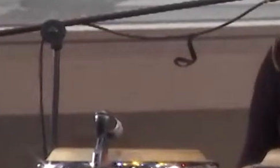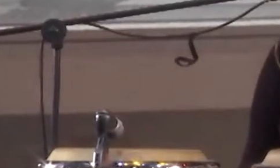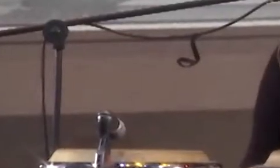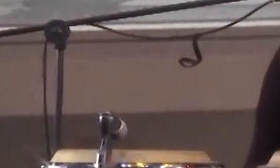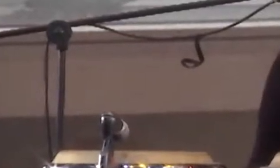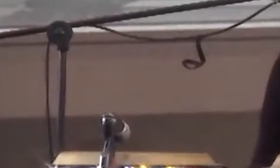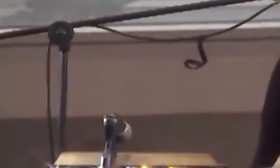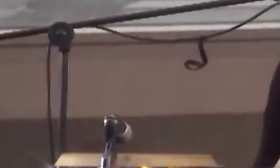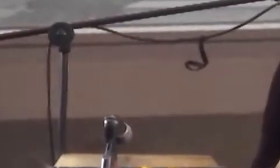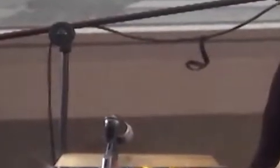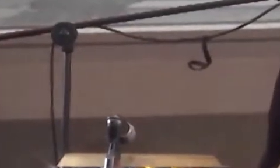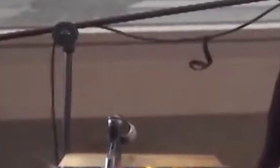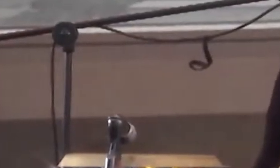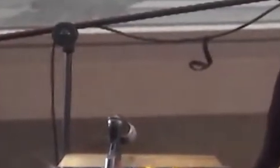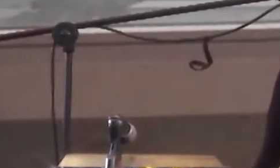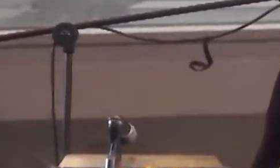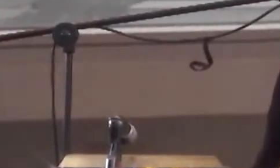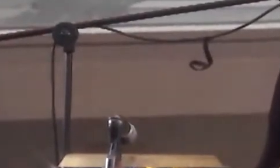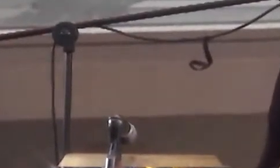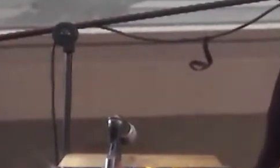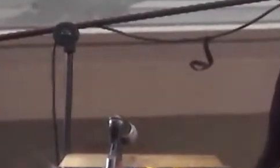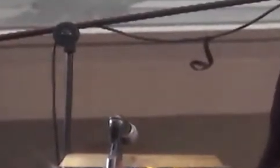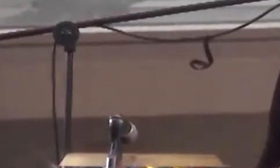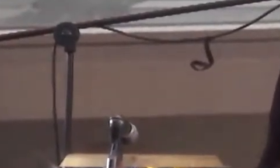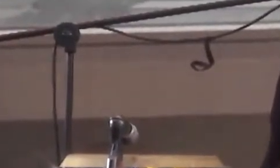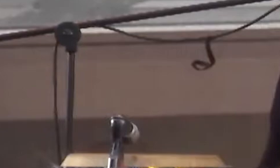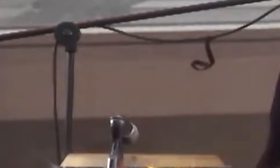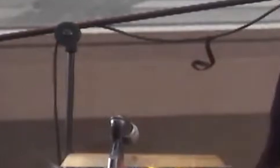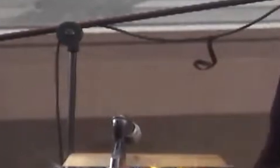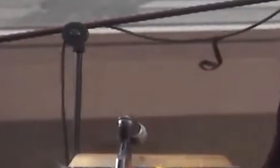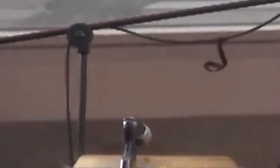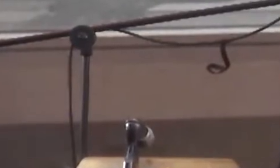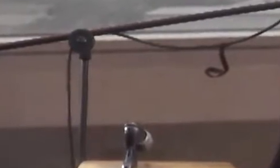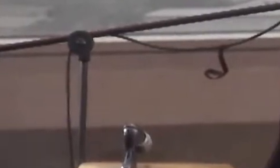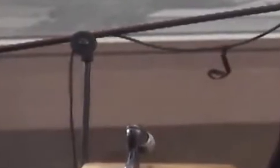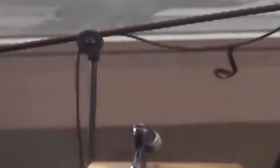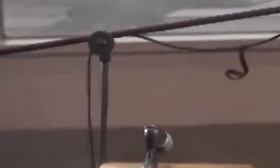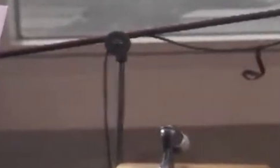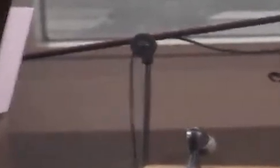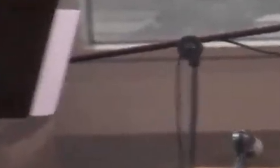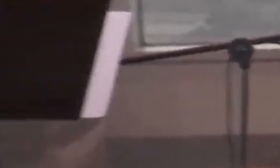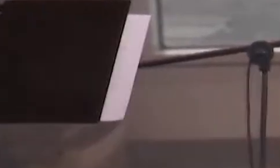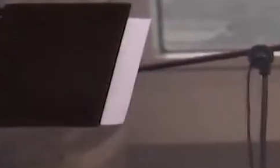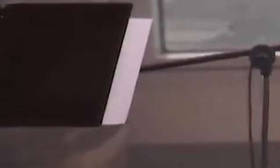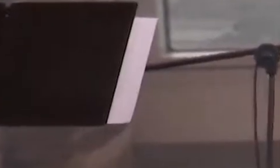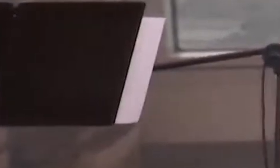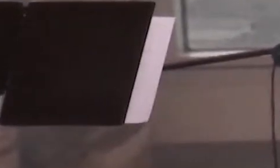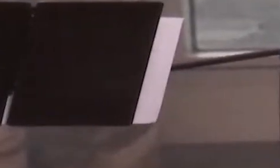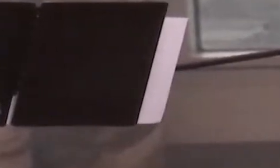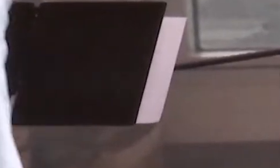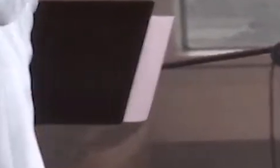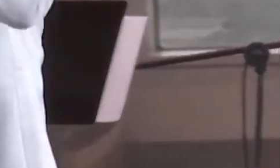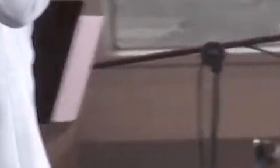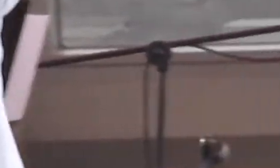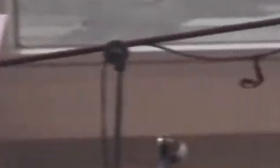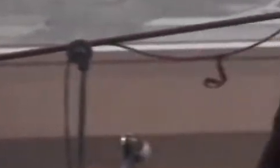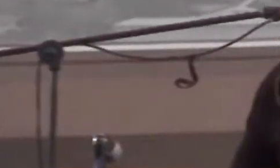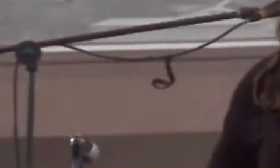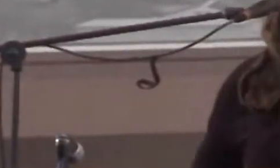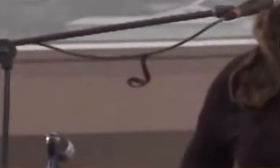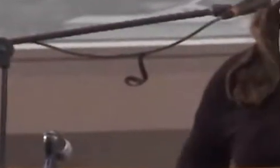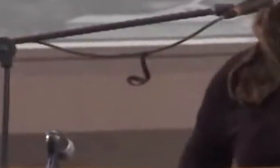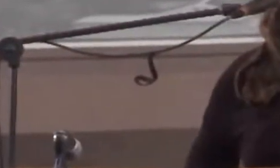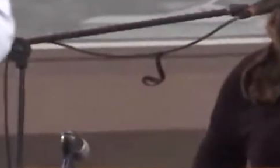son especialmente dirigidos a ese sector, a las chicas, a las damas, para que se enamoren, para que